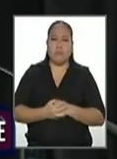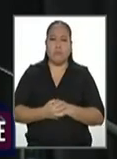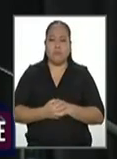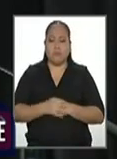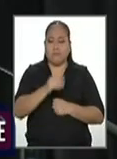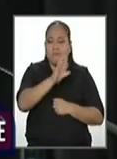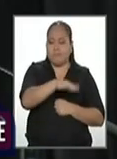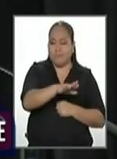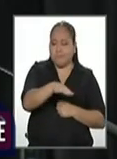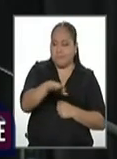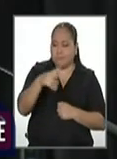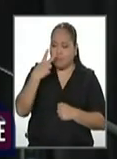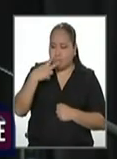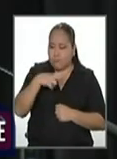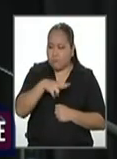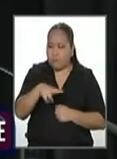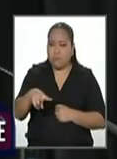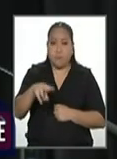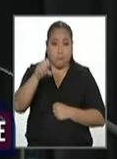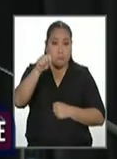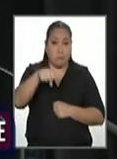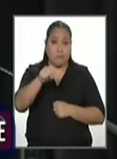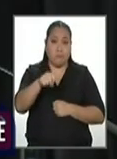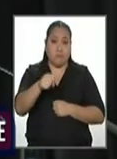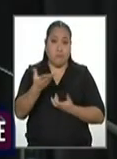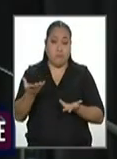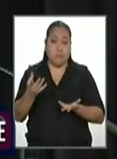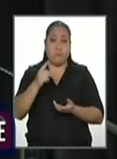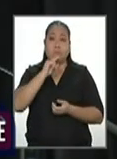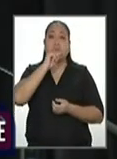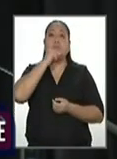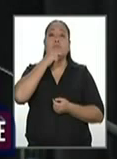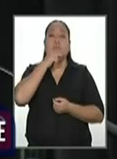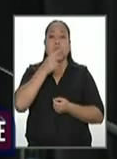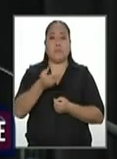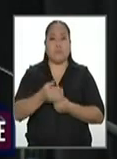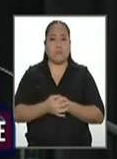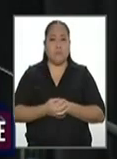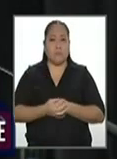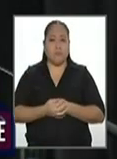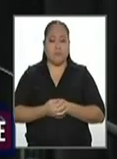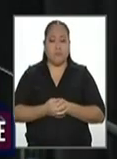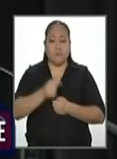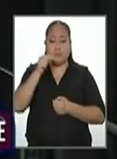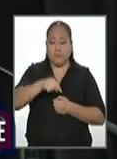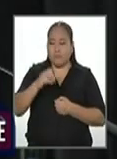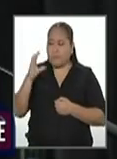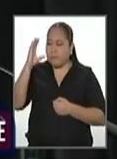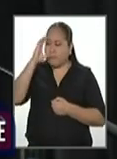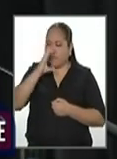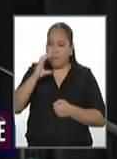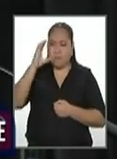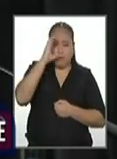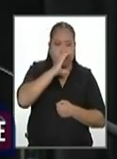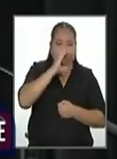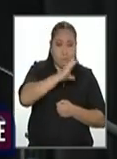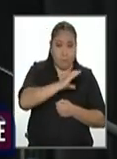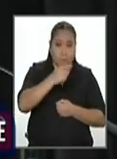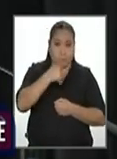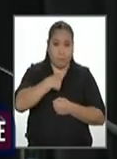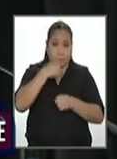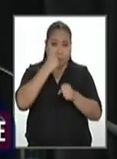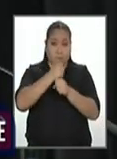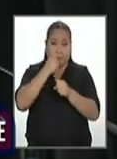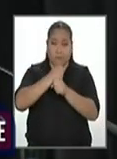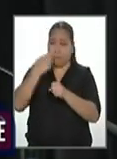A los niños, sí, a las mujeres. En esta búsqueda he trabajado